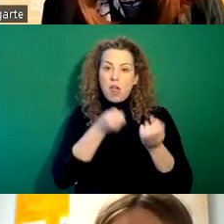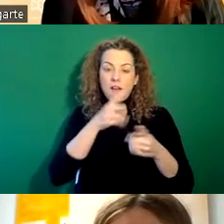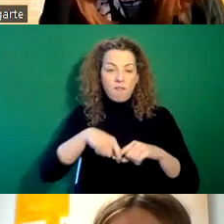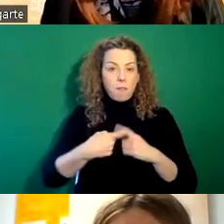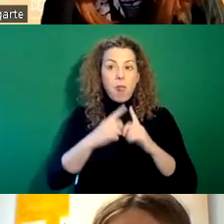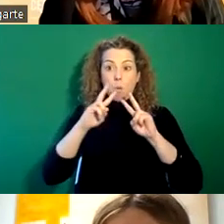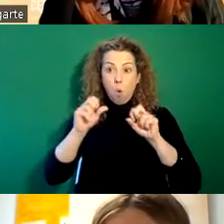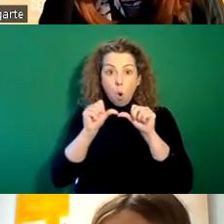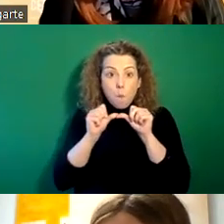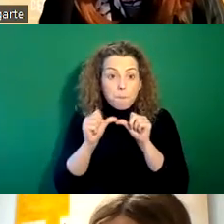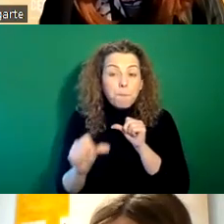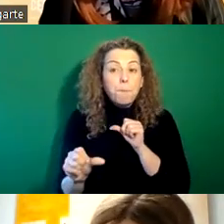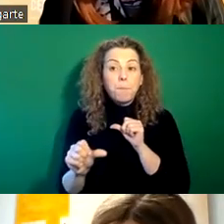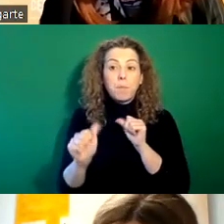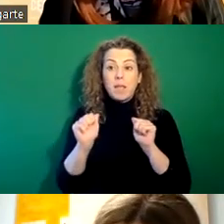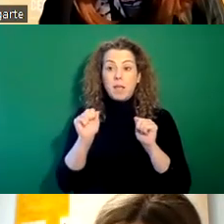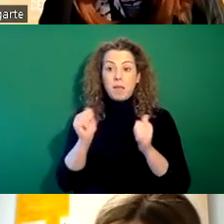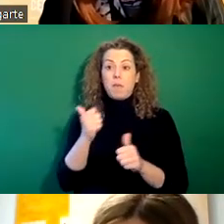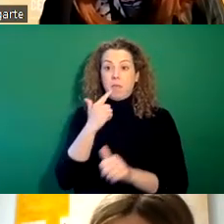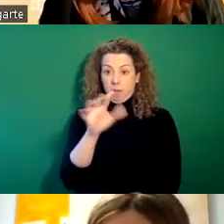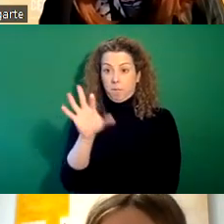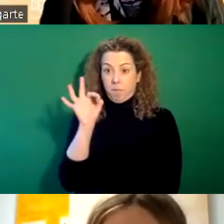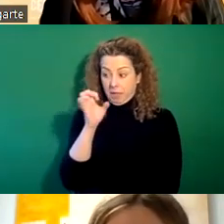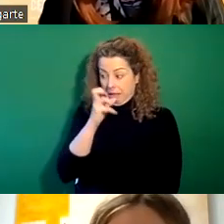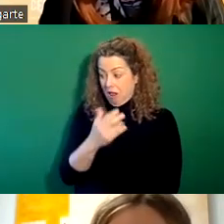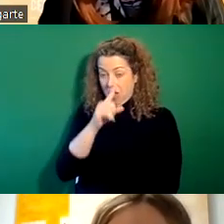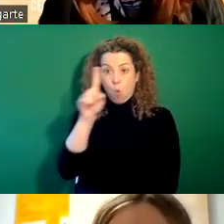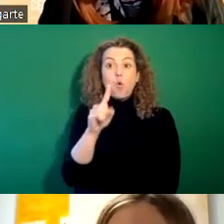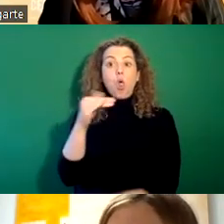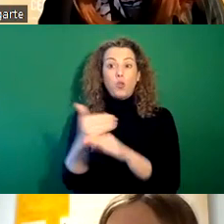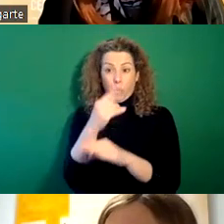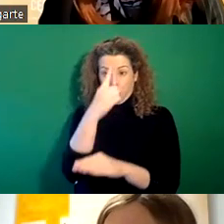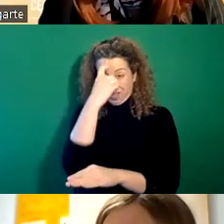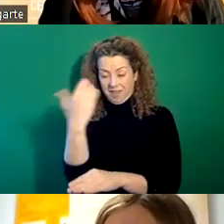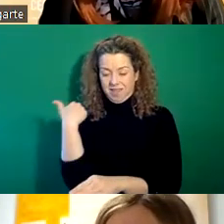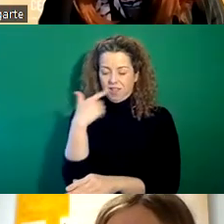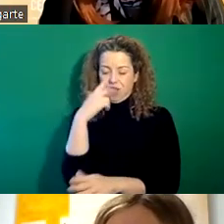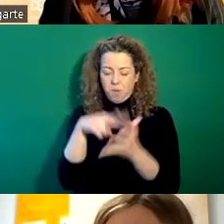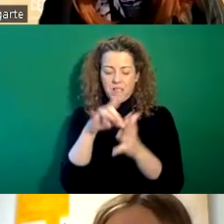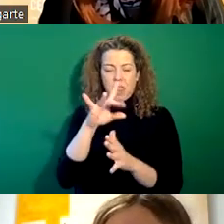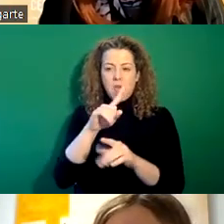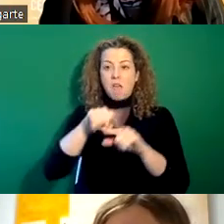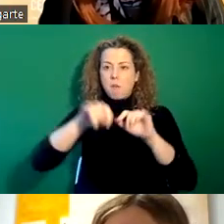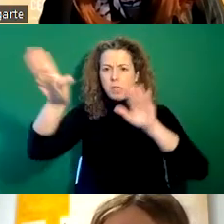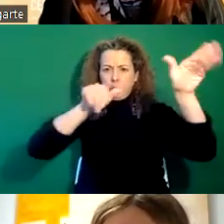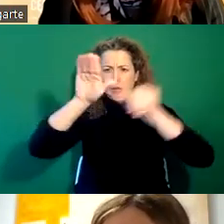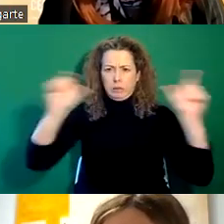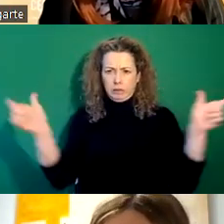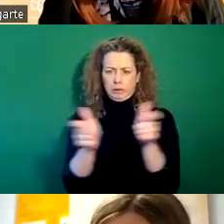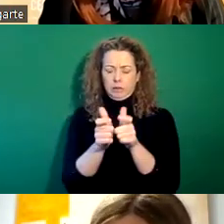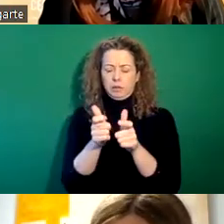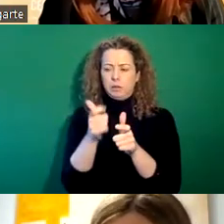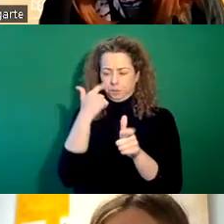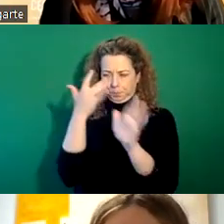partida, y es en el momento que decidimos esa fecha 1 de octubre, como os comentaba, juntamos a todas las familias y les explicábamos